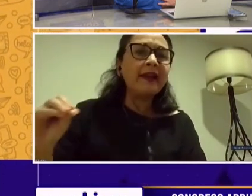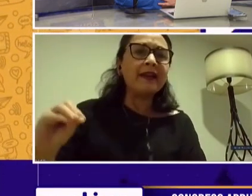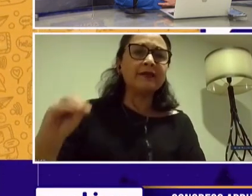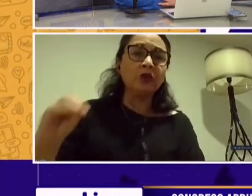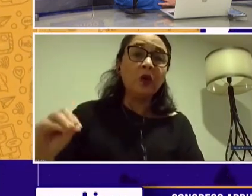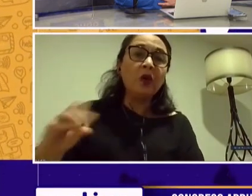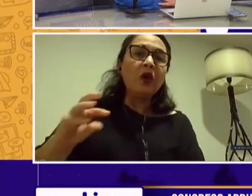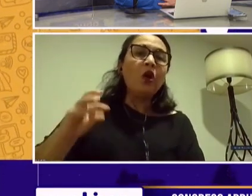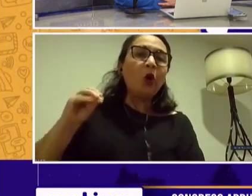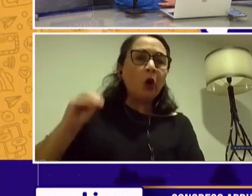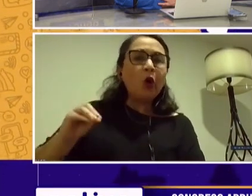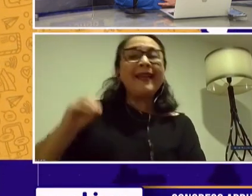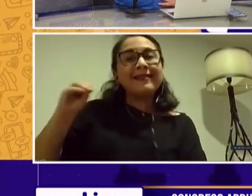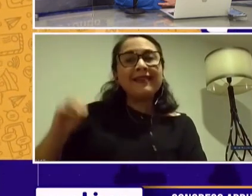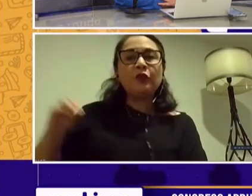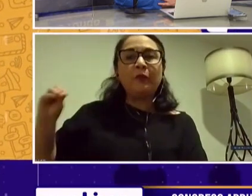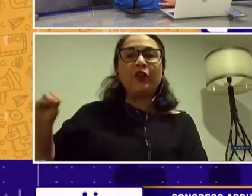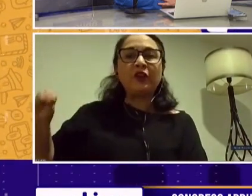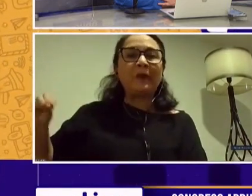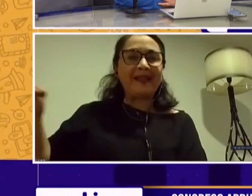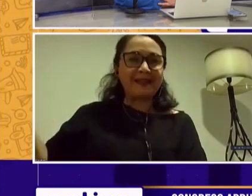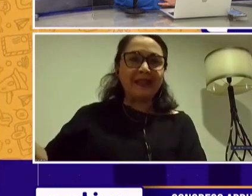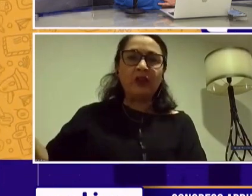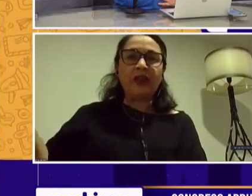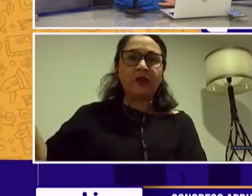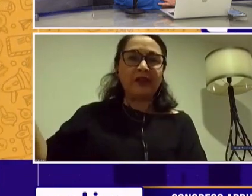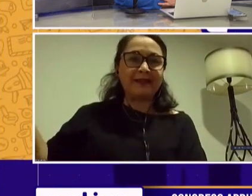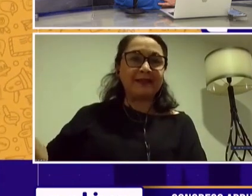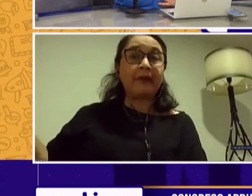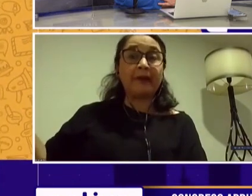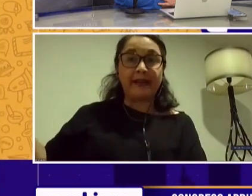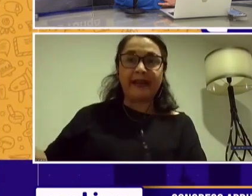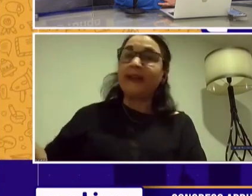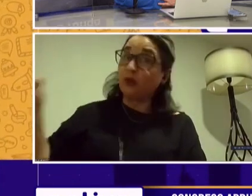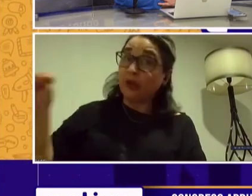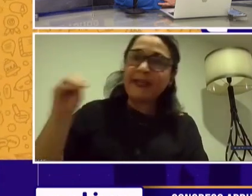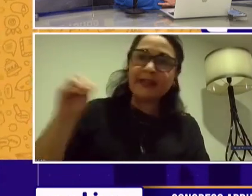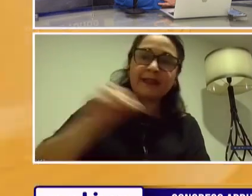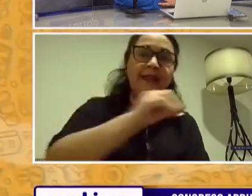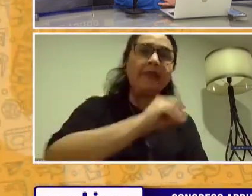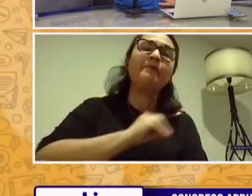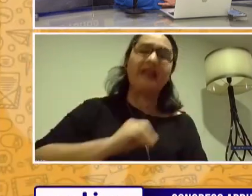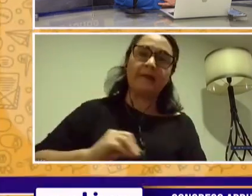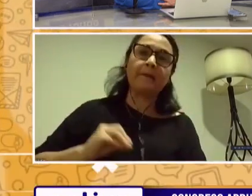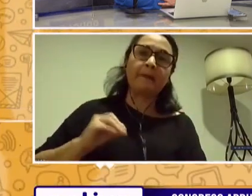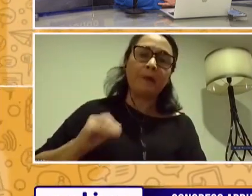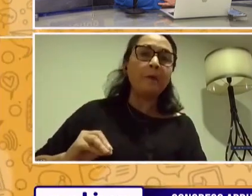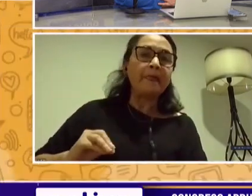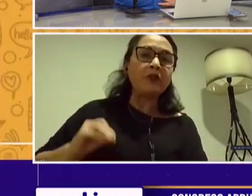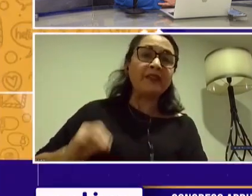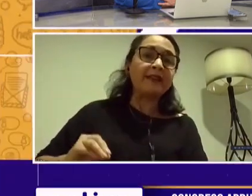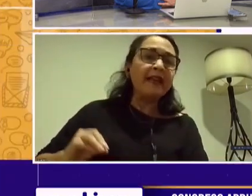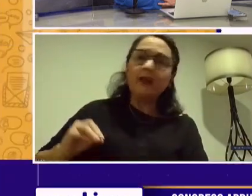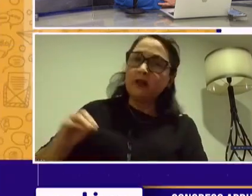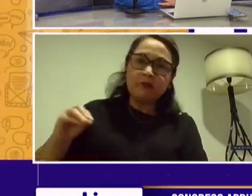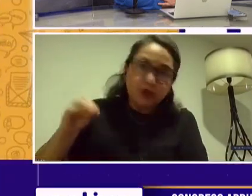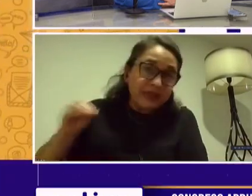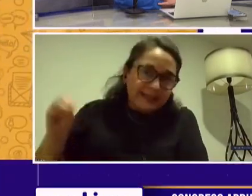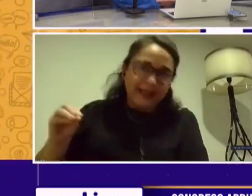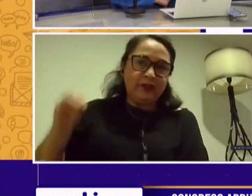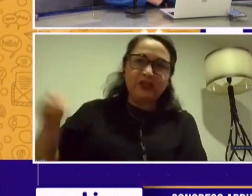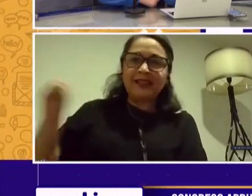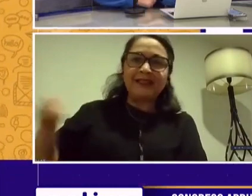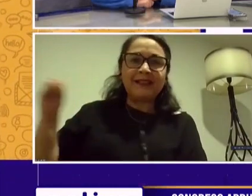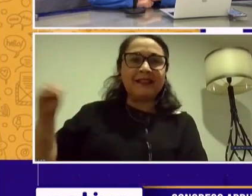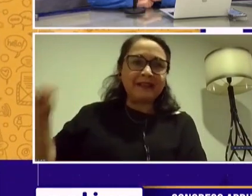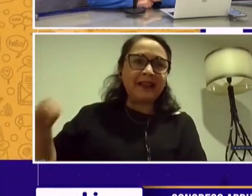escuelas, ¿no? O existe un proyecto parecido de la congresista Barbarán que todavía sigue en pie, ¿no? Entonces, no